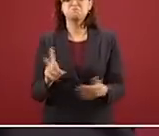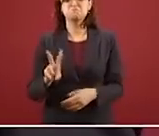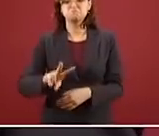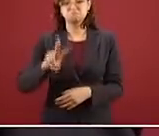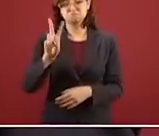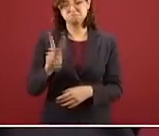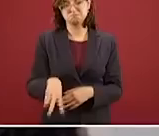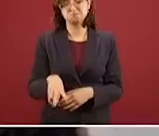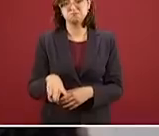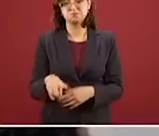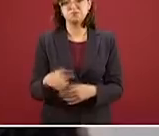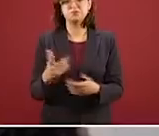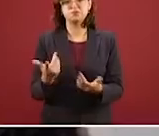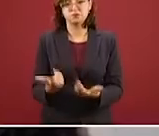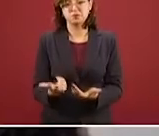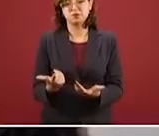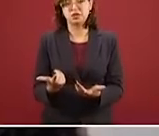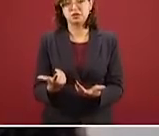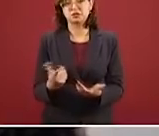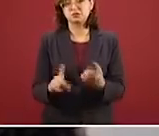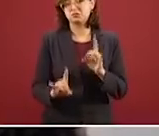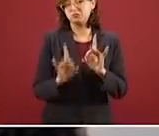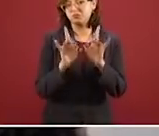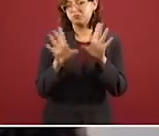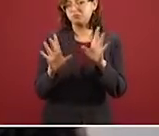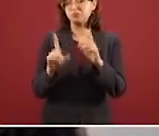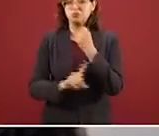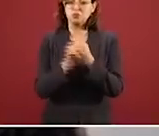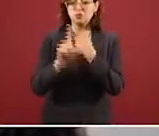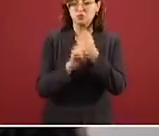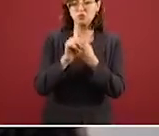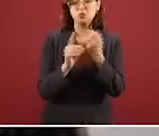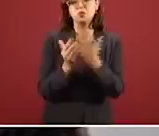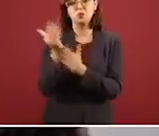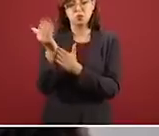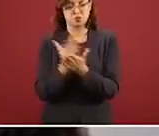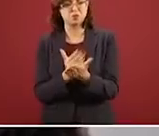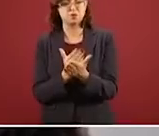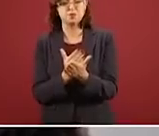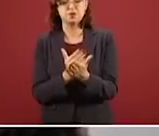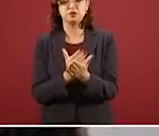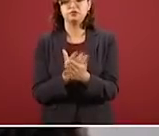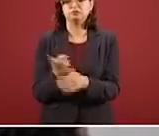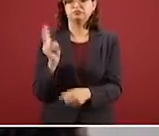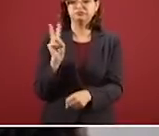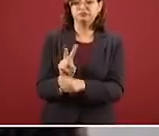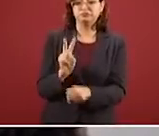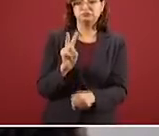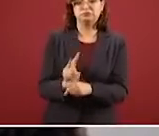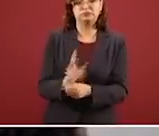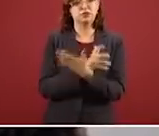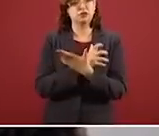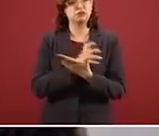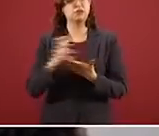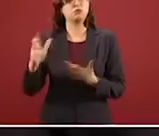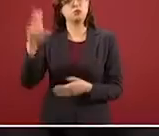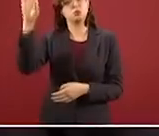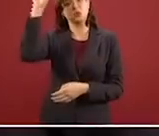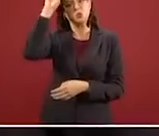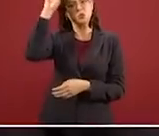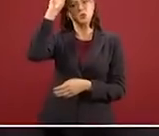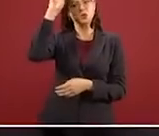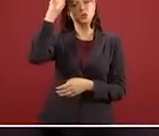considerablemente esta situación de vigilancia extrema